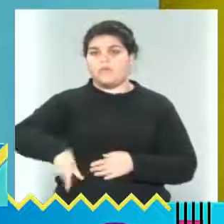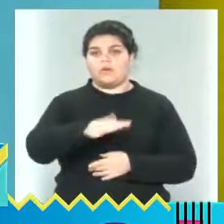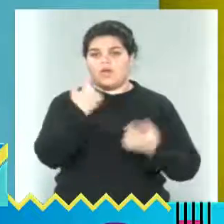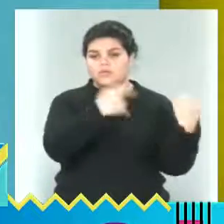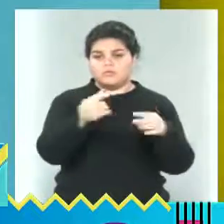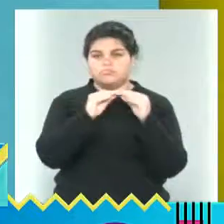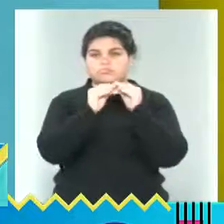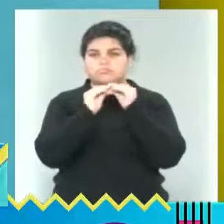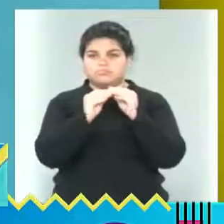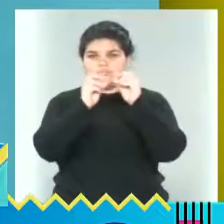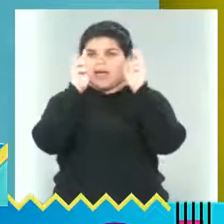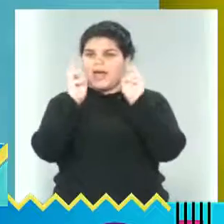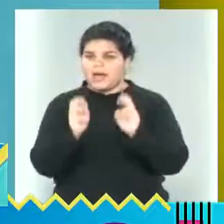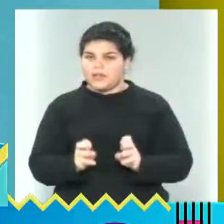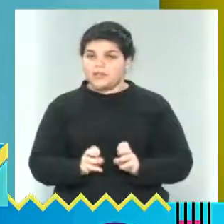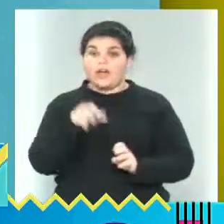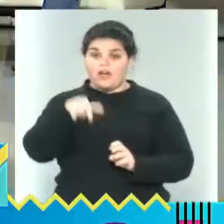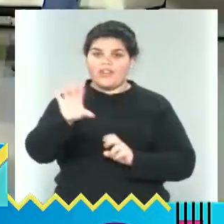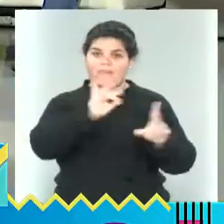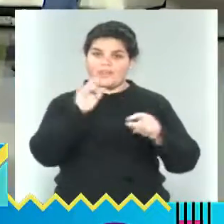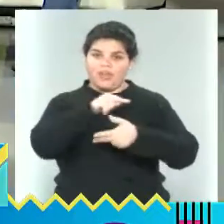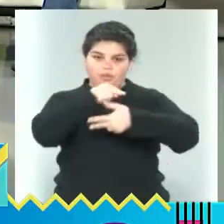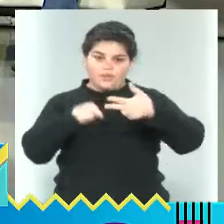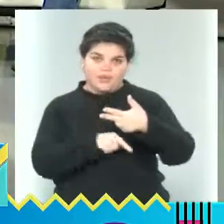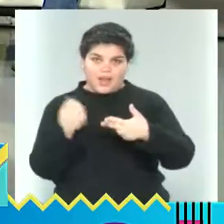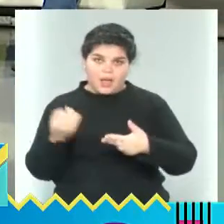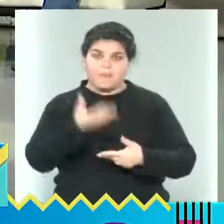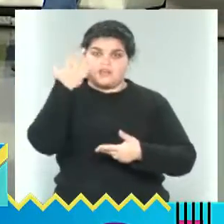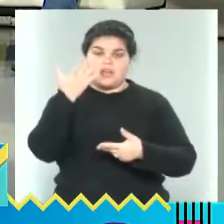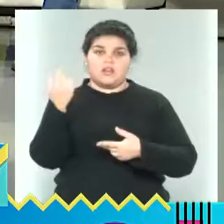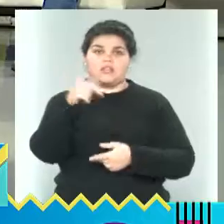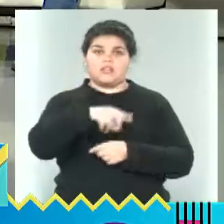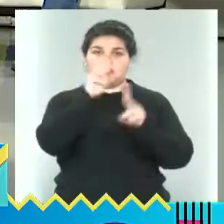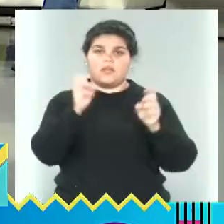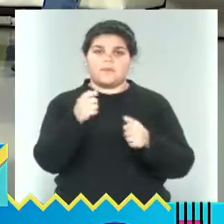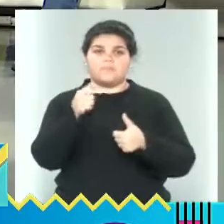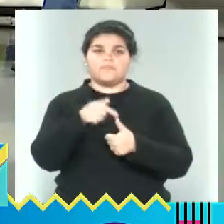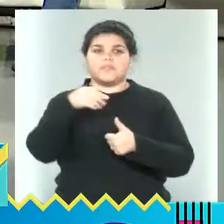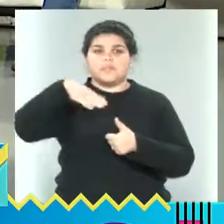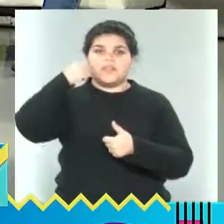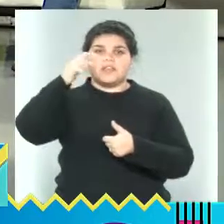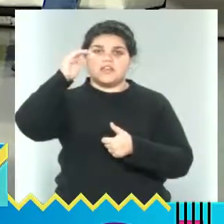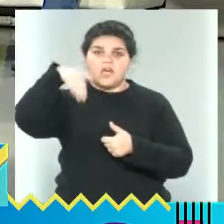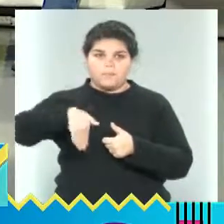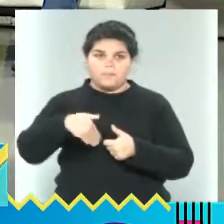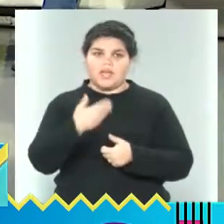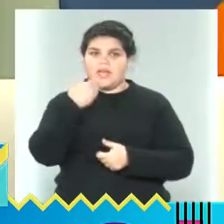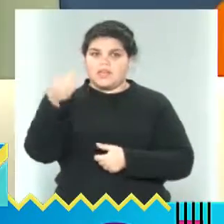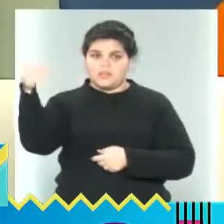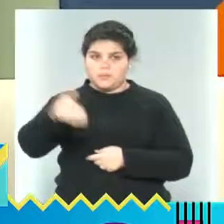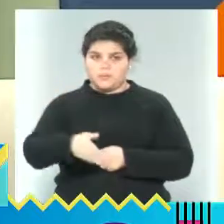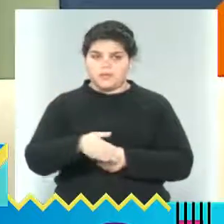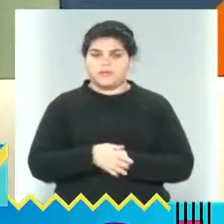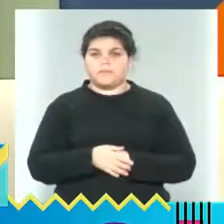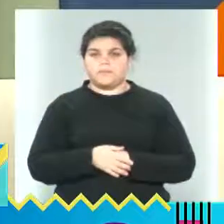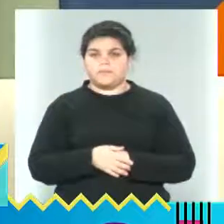podamos. Para eso tenemos 3 invitados especiales para poder hablar del tema. Está con nosotros Miriam Scalani. Miriam, muchísimas gracias por estar presente.